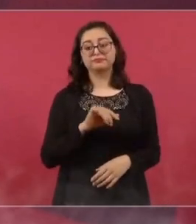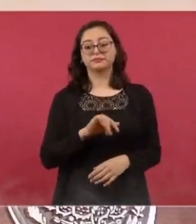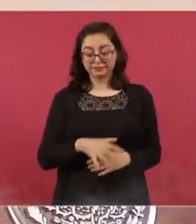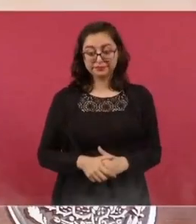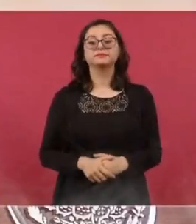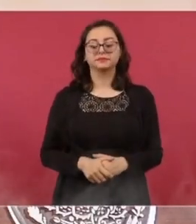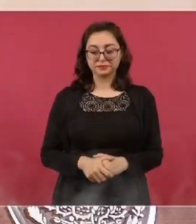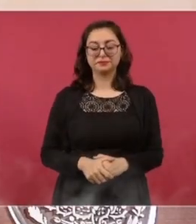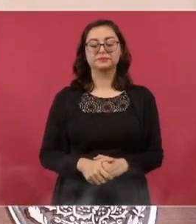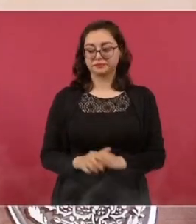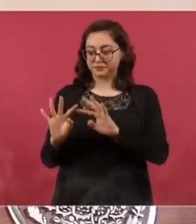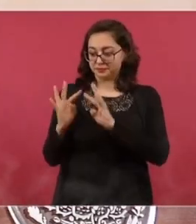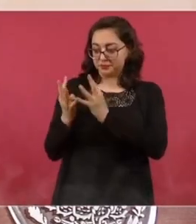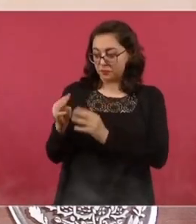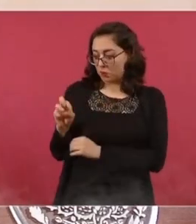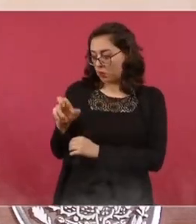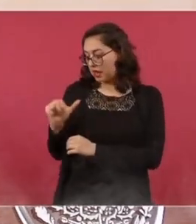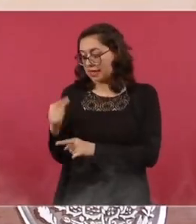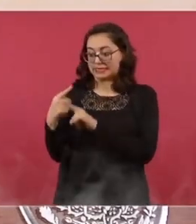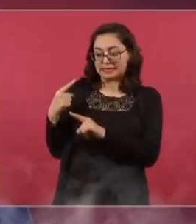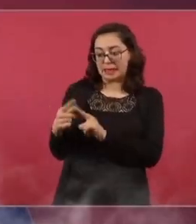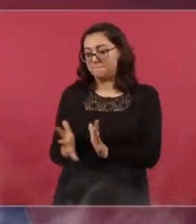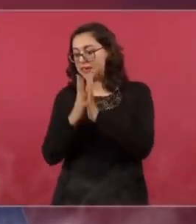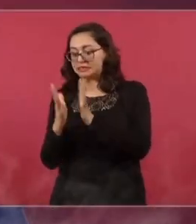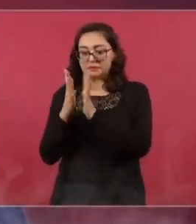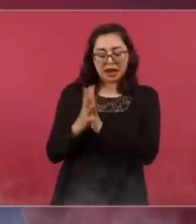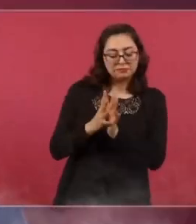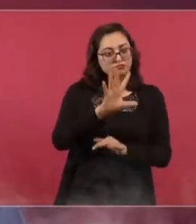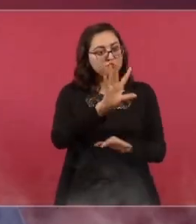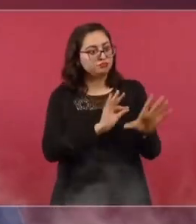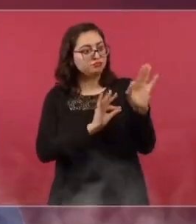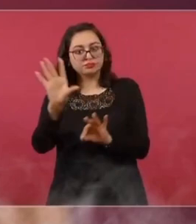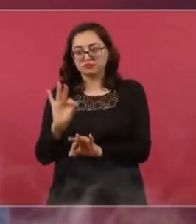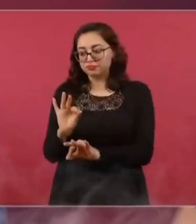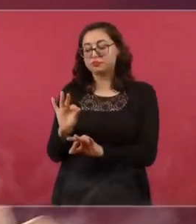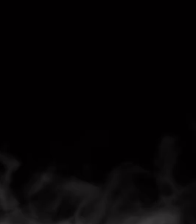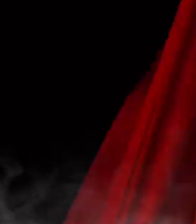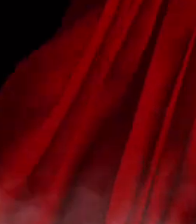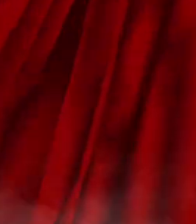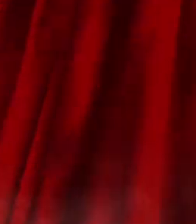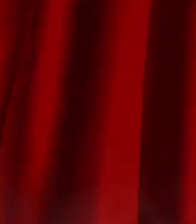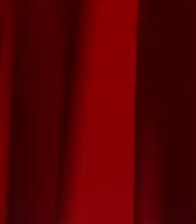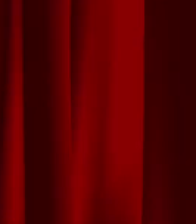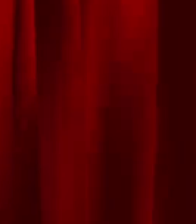aprueba el que deben de renunciar, pues así tiene que ser.